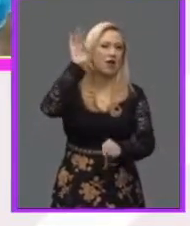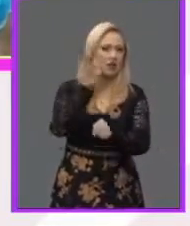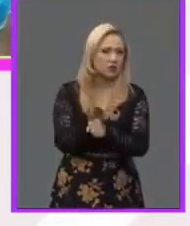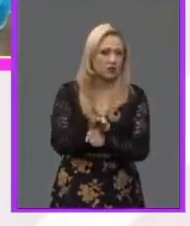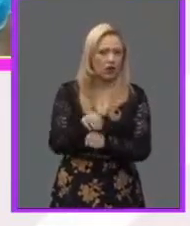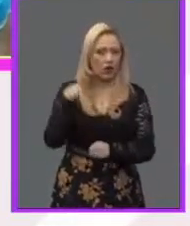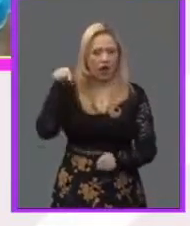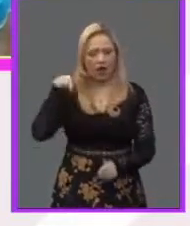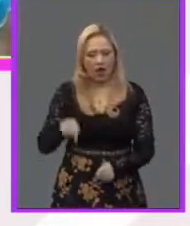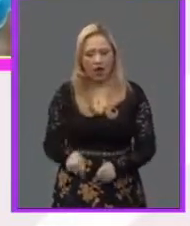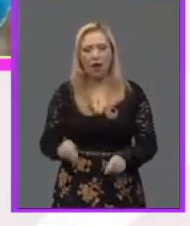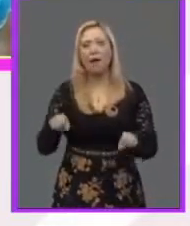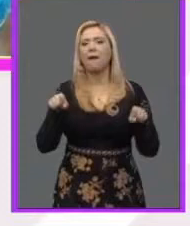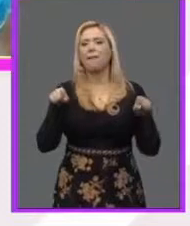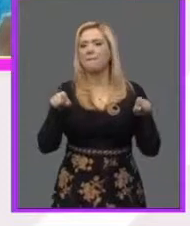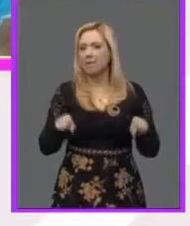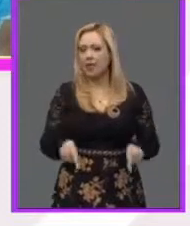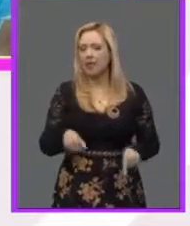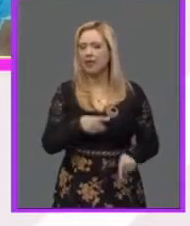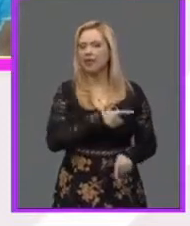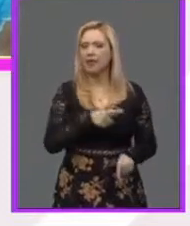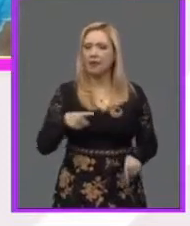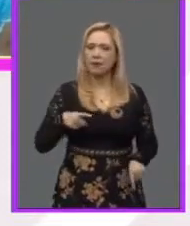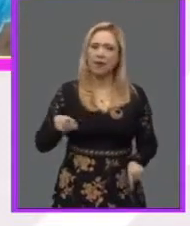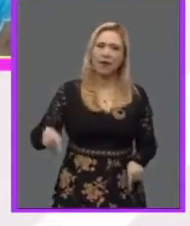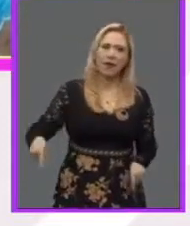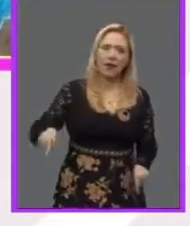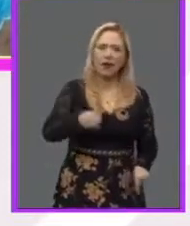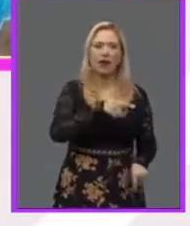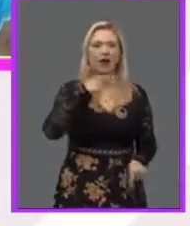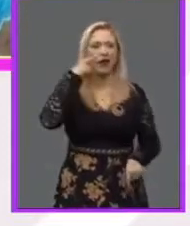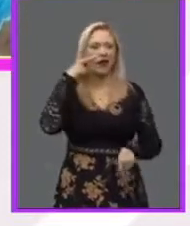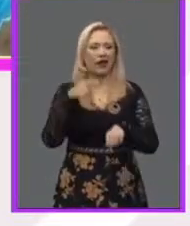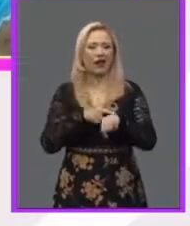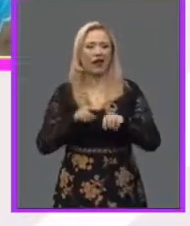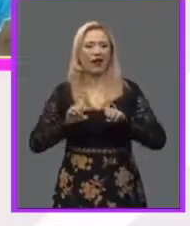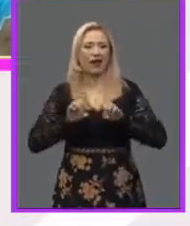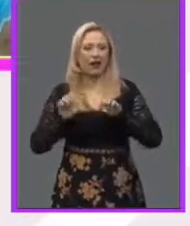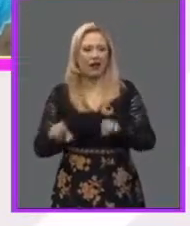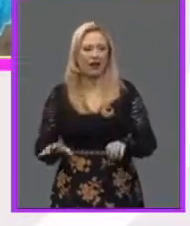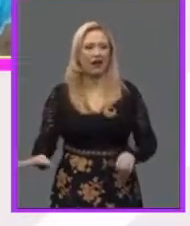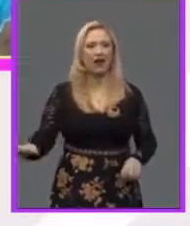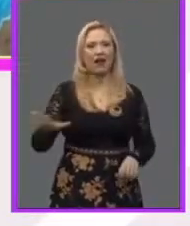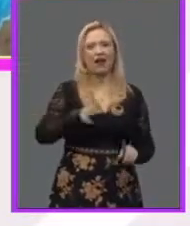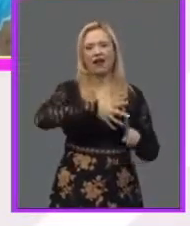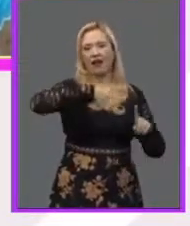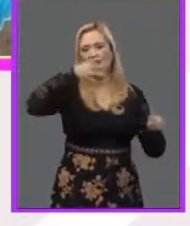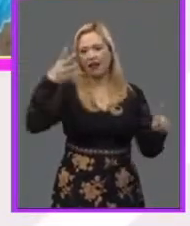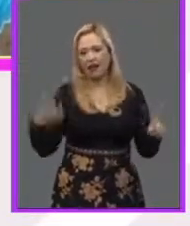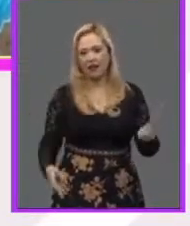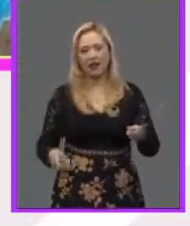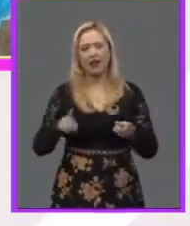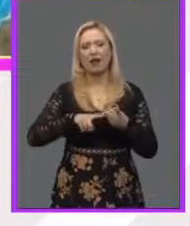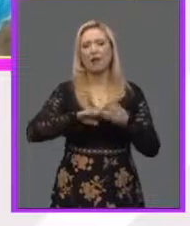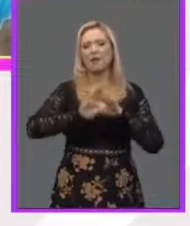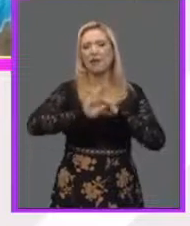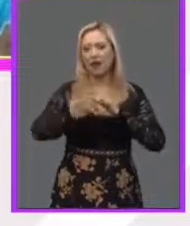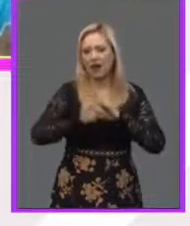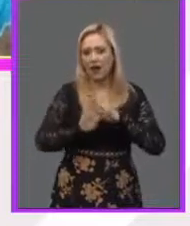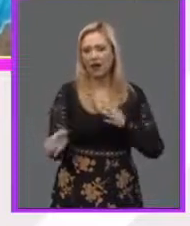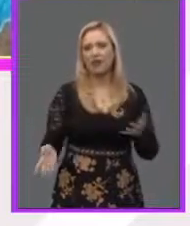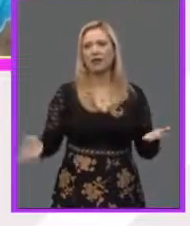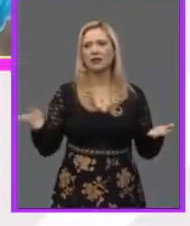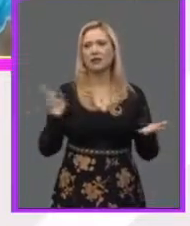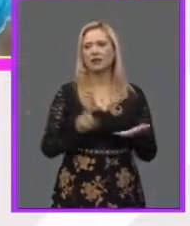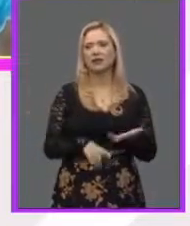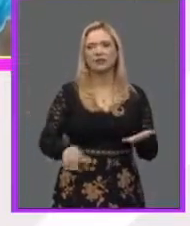feminismo, creo que también tenemos que hacerlo desde la lógica del antirracismo, desde la población LGBT, la población migrante y otro